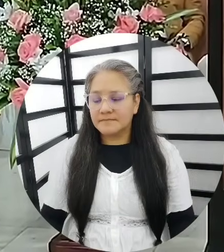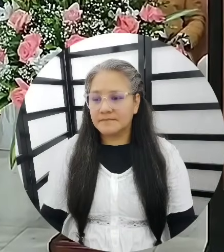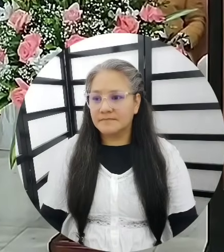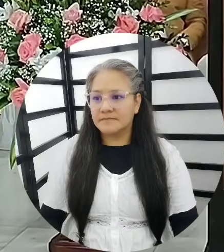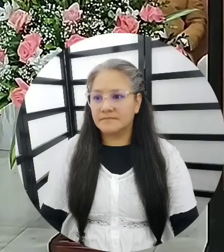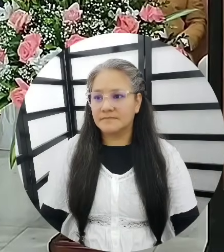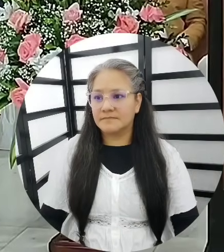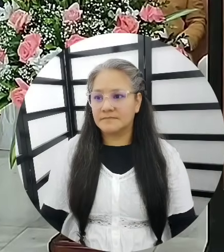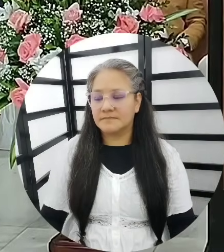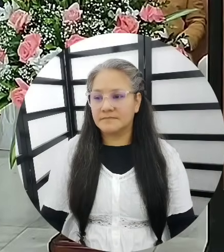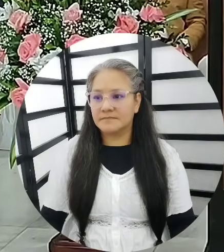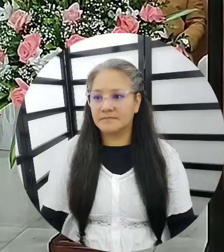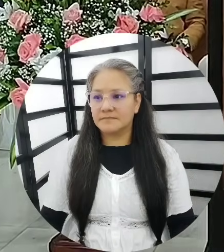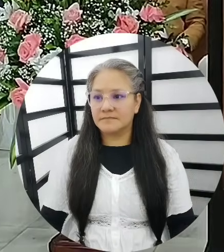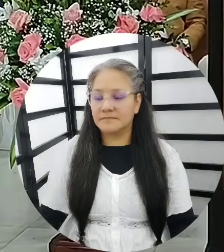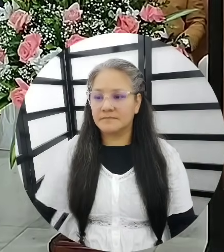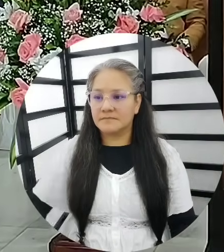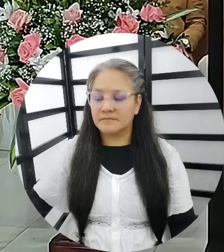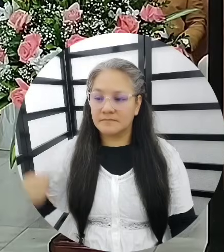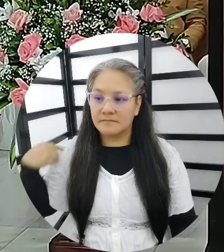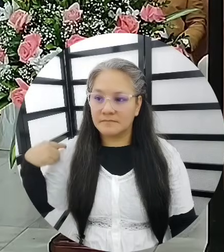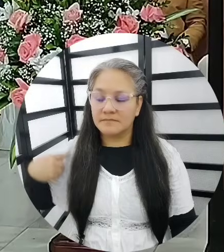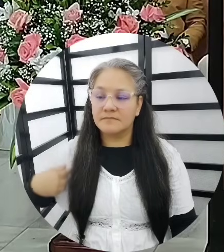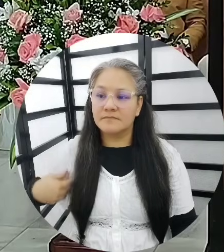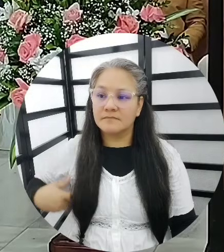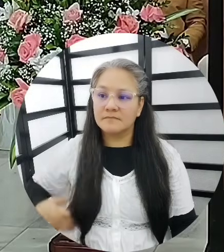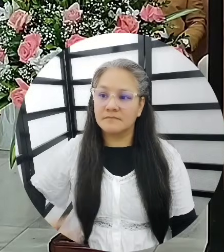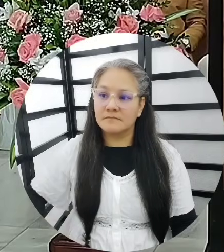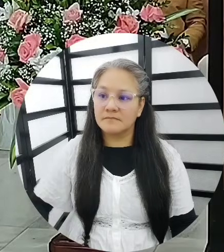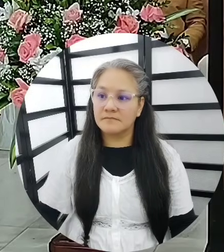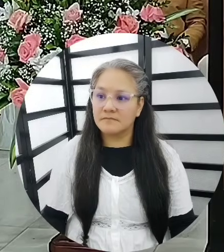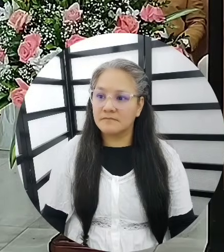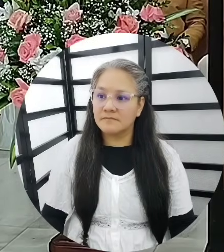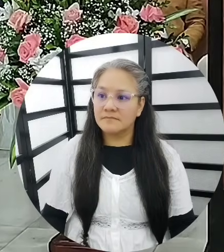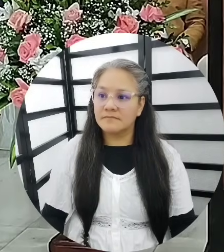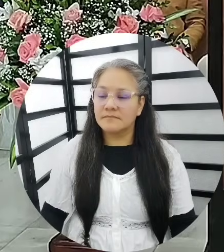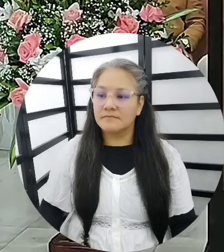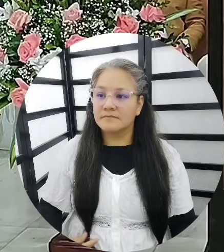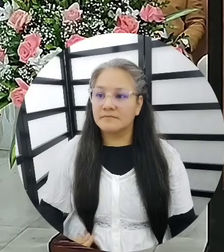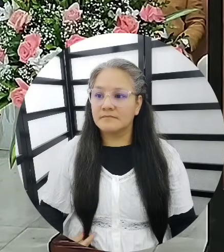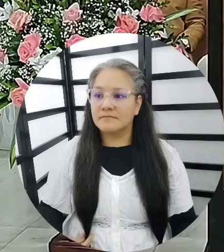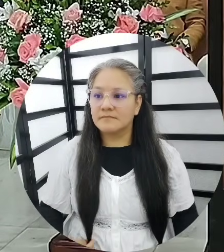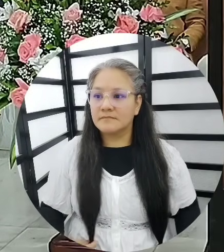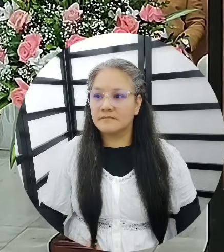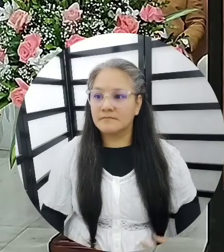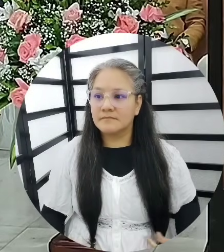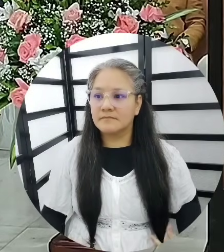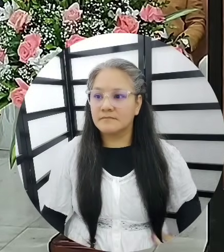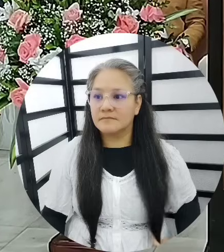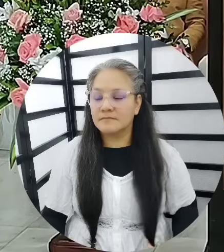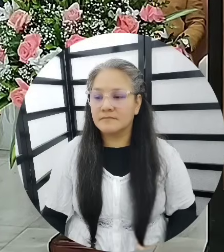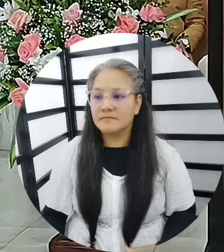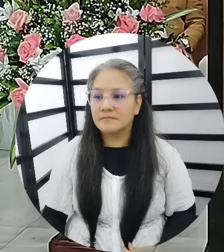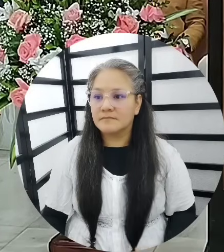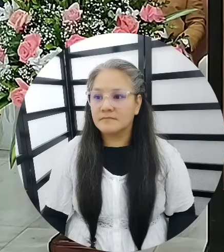Dice Isaías, como la lluvia que desciende de lo alto, moja la tierra, la hace